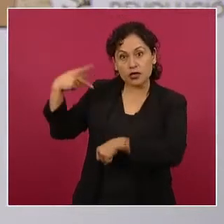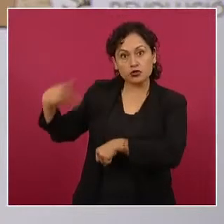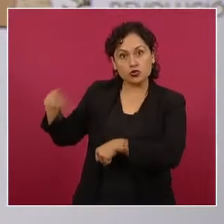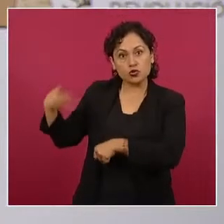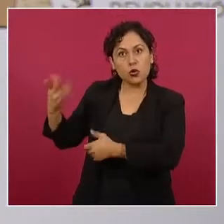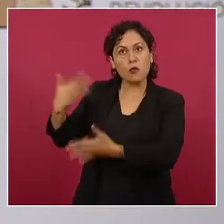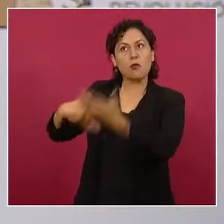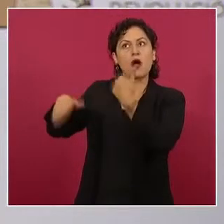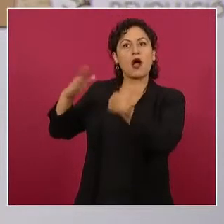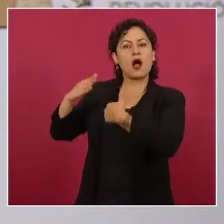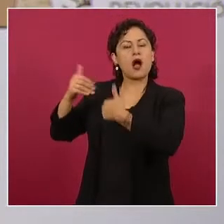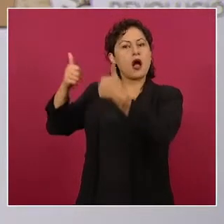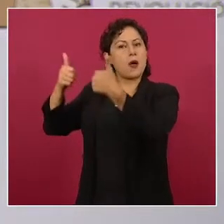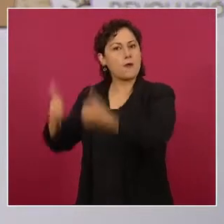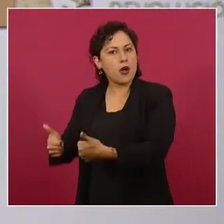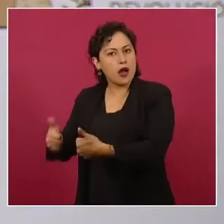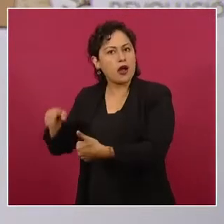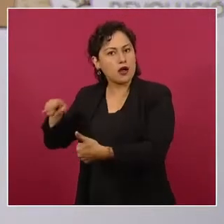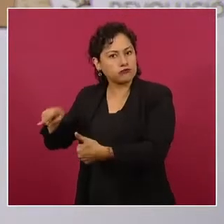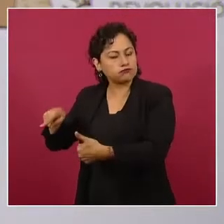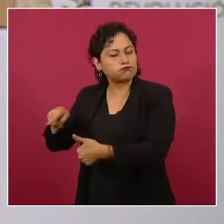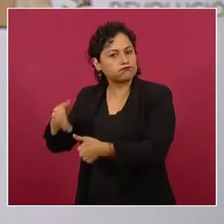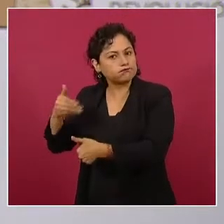entiende muy bien el licenciado Andrés Manuel López Obrador.